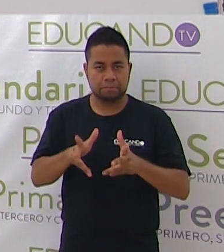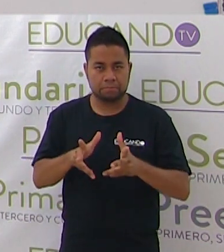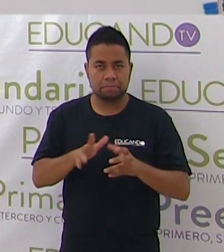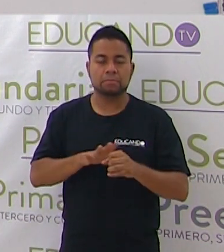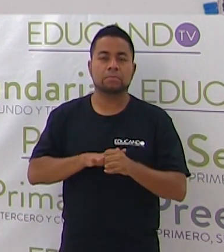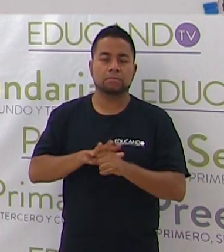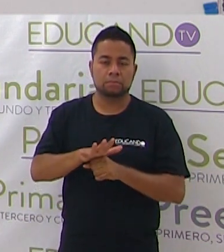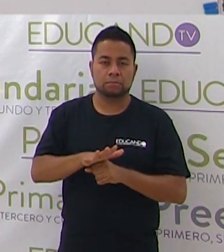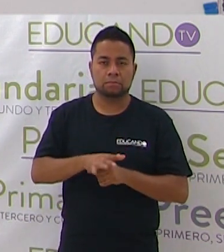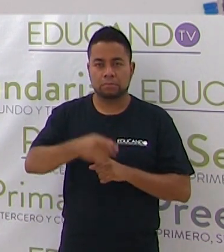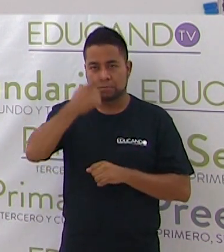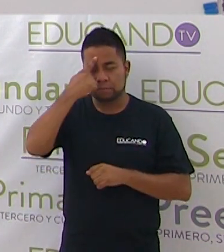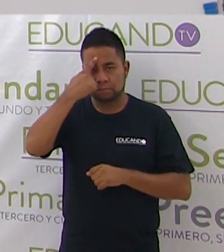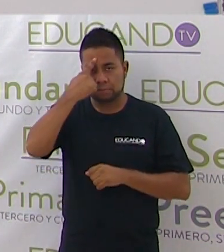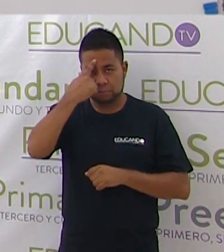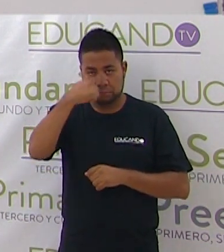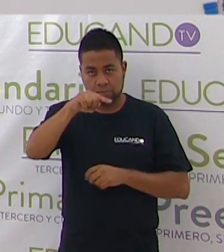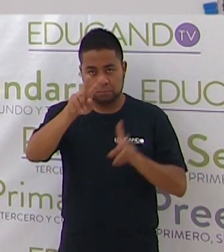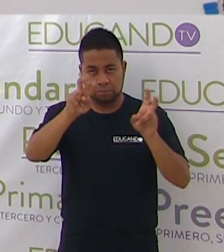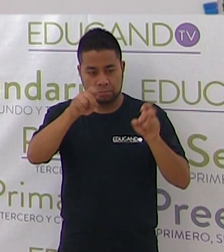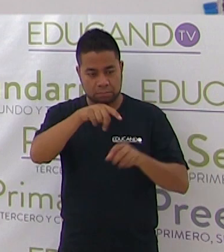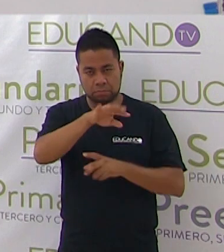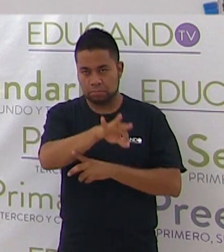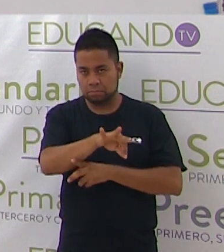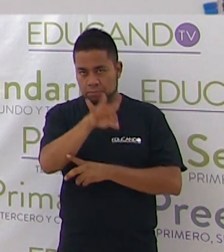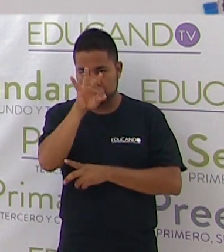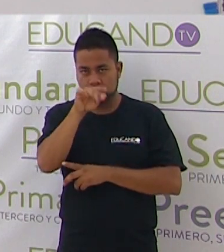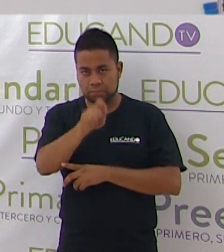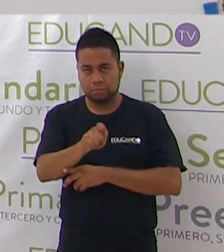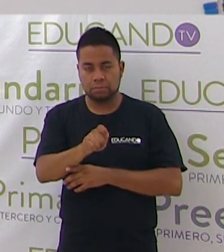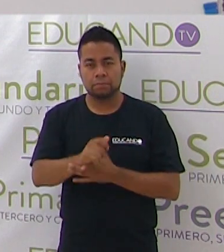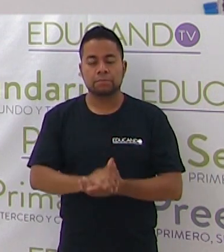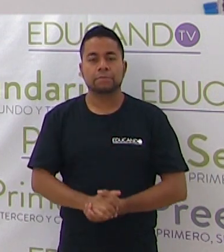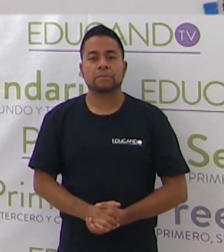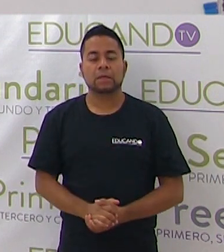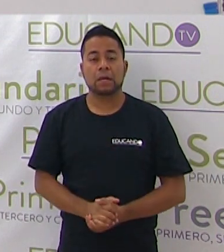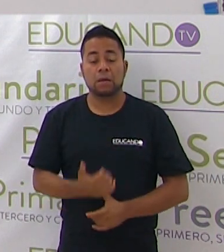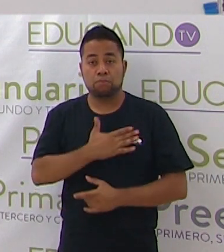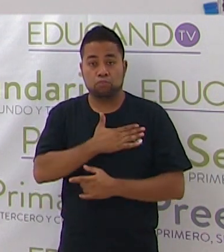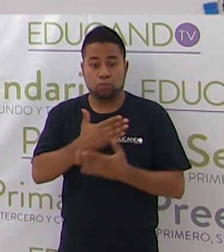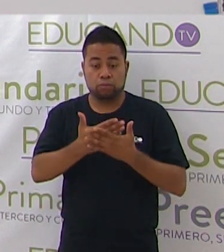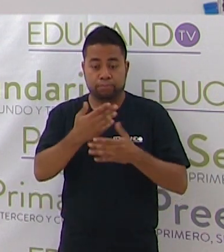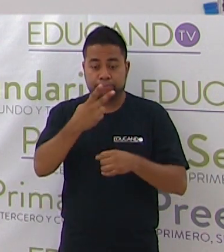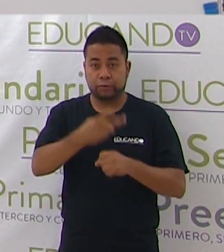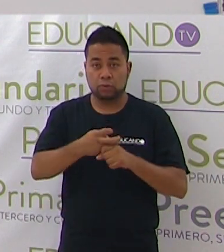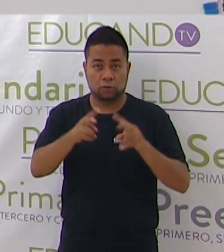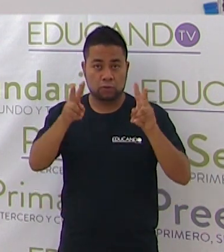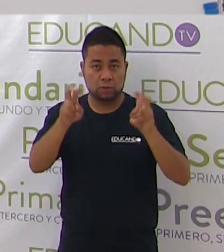cual fue elegir un tema. Y bueno, ahora el segundo